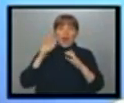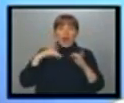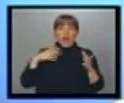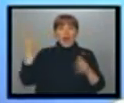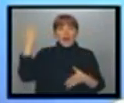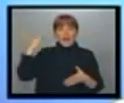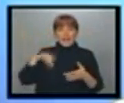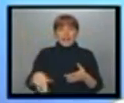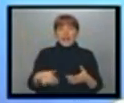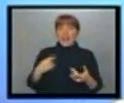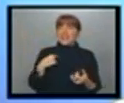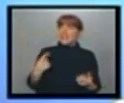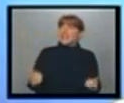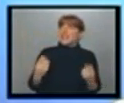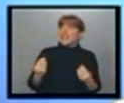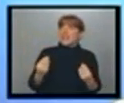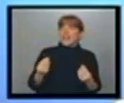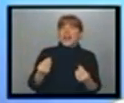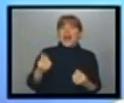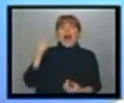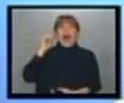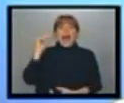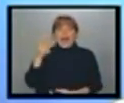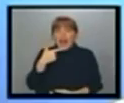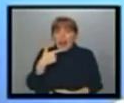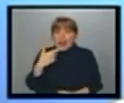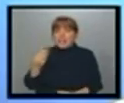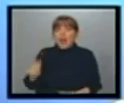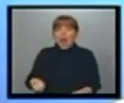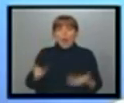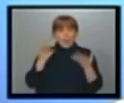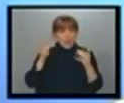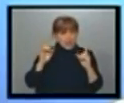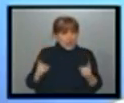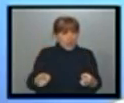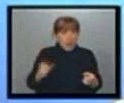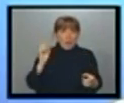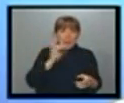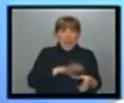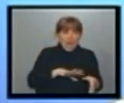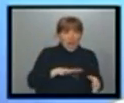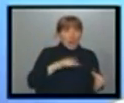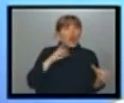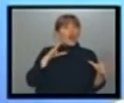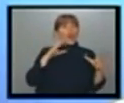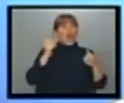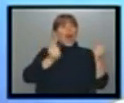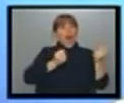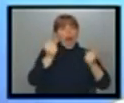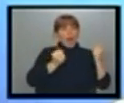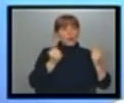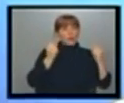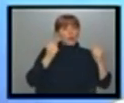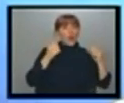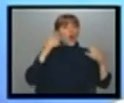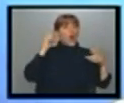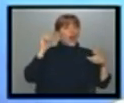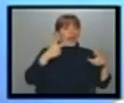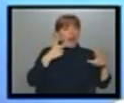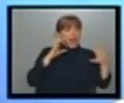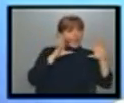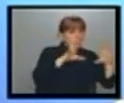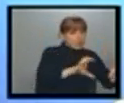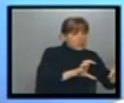en contra, se preguntaban, ¿y el GNC cómo está? ¿Es opción, es una buena medida para esquivar estos aumentos en el